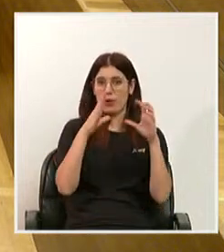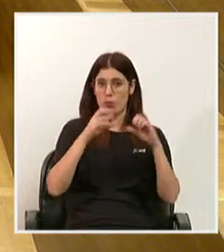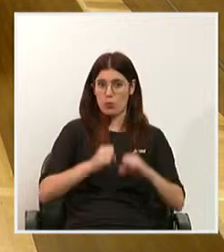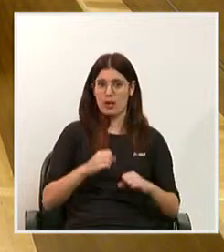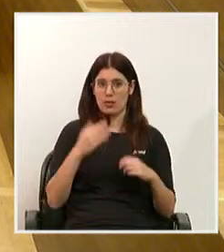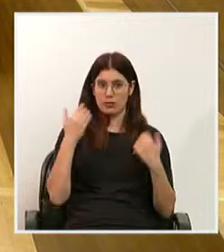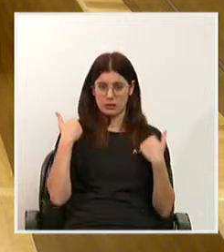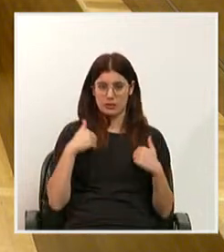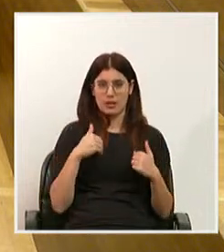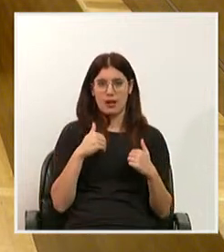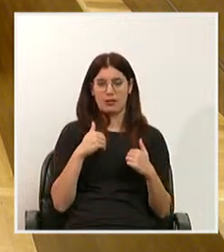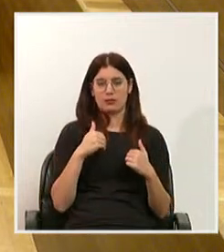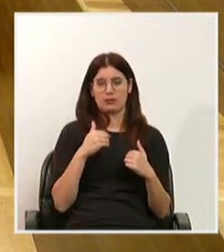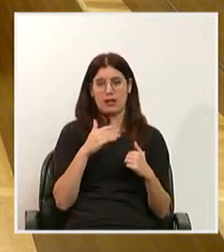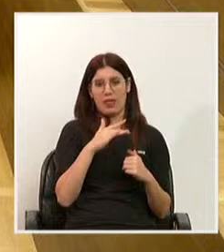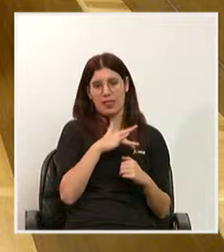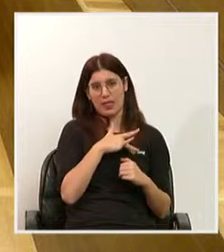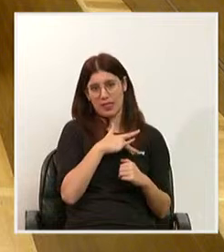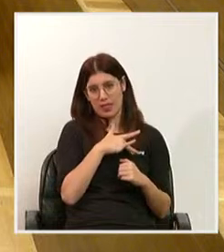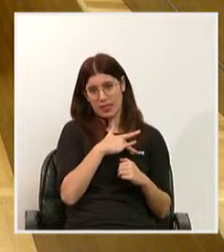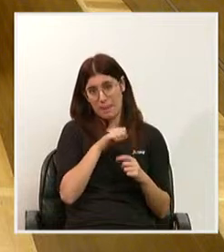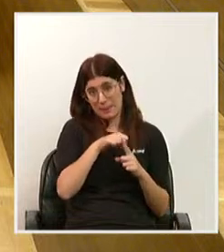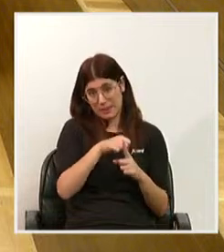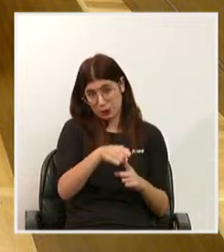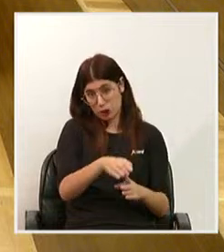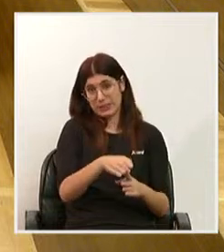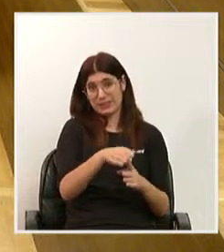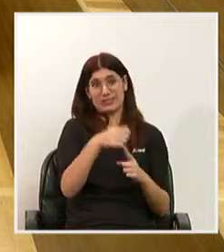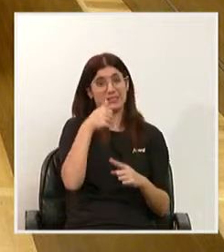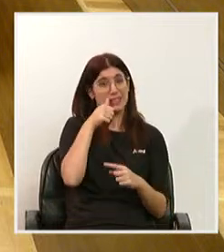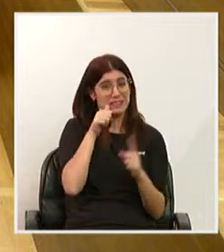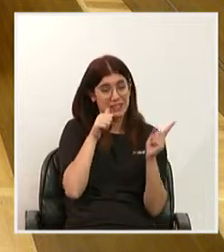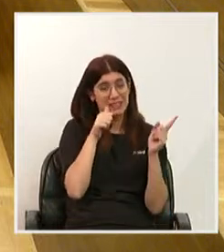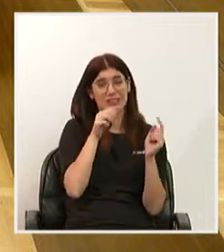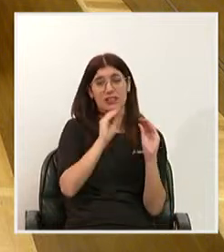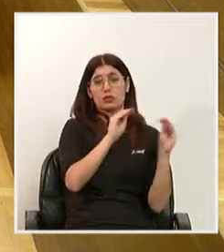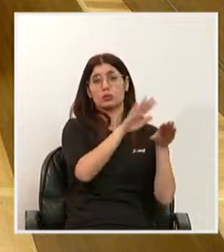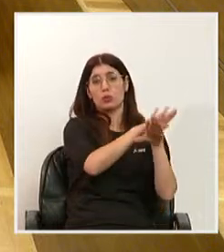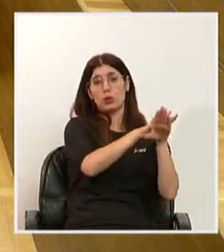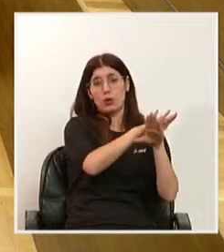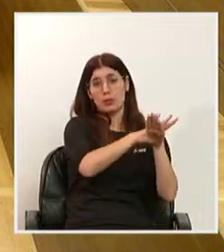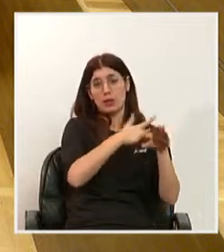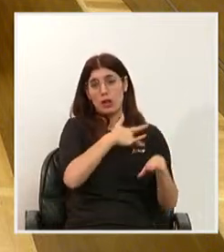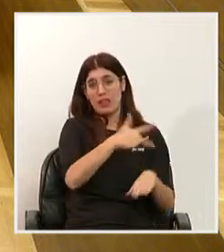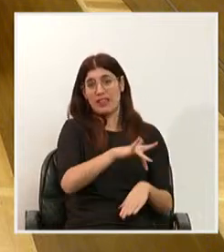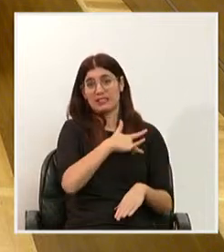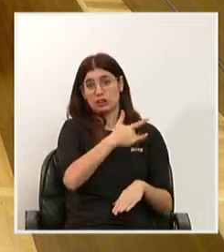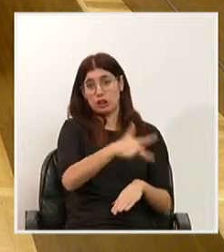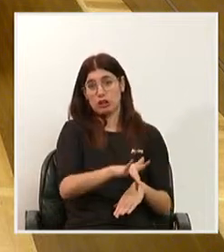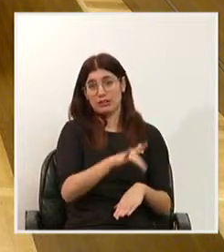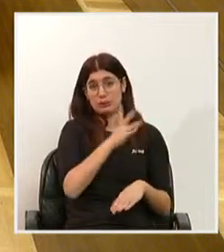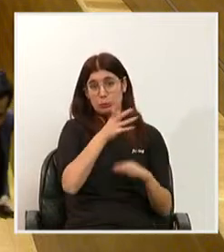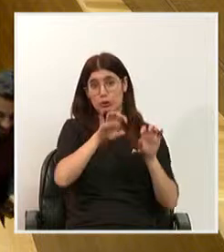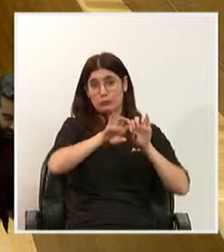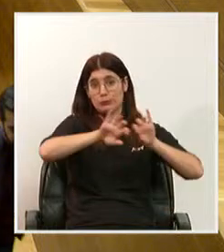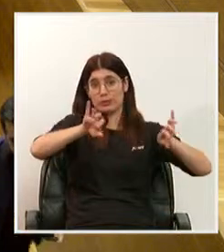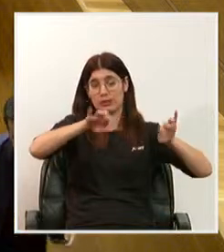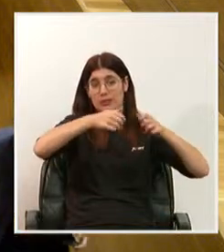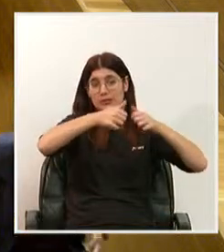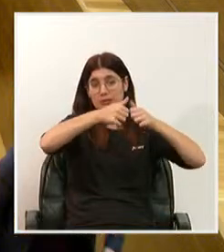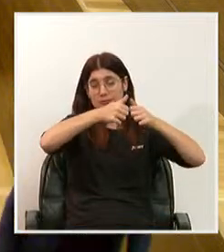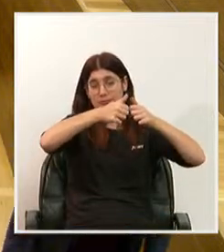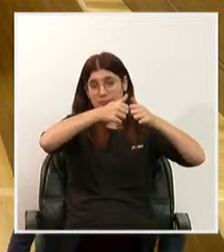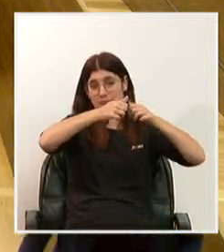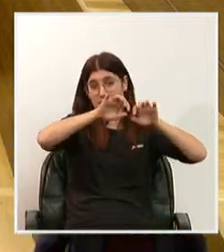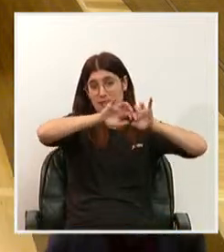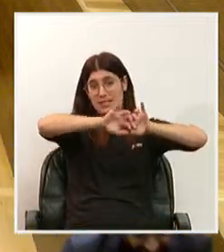las cesiones de Sánchez y de su gobierno ante el separatismo hoy